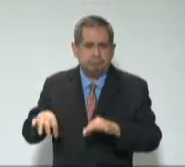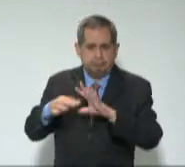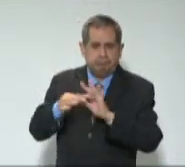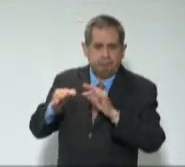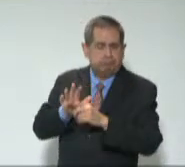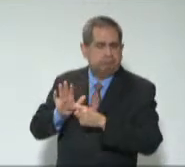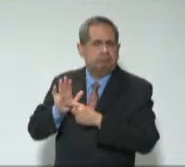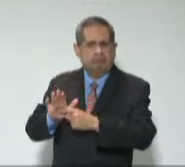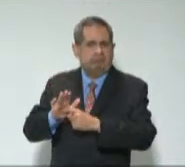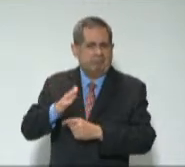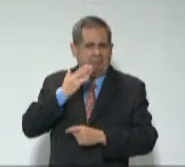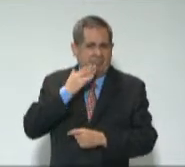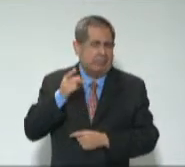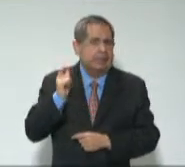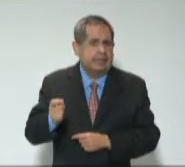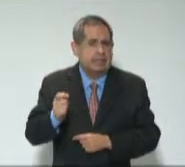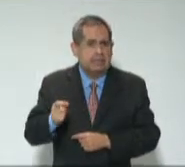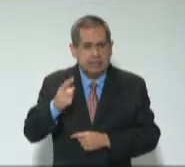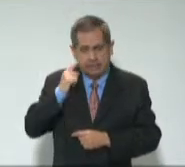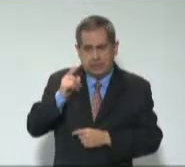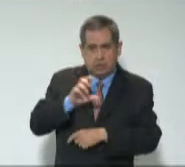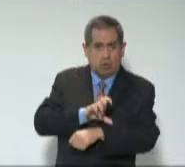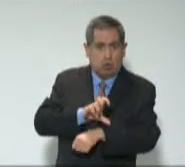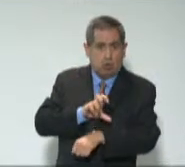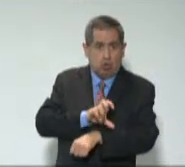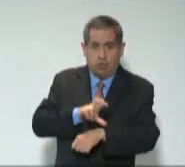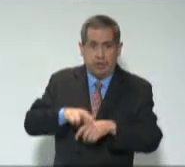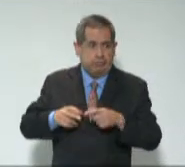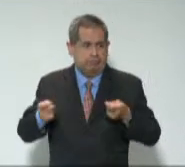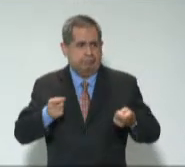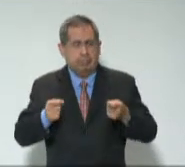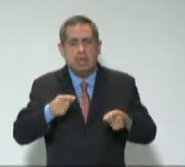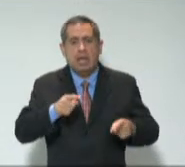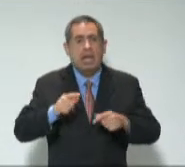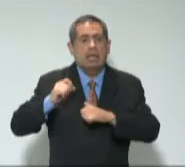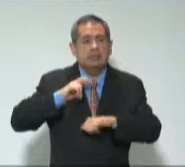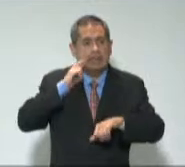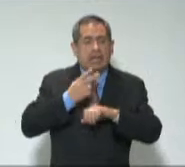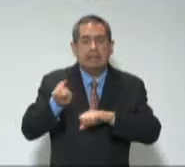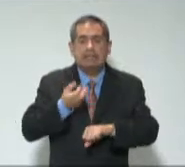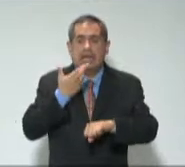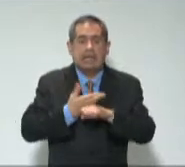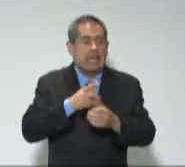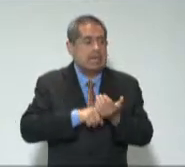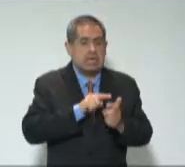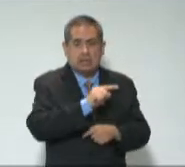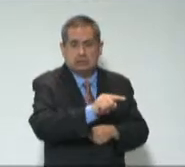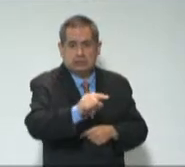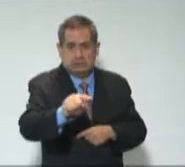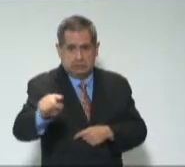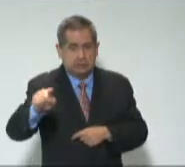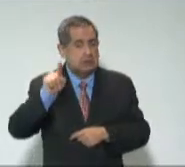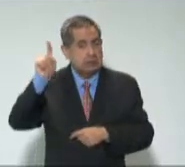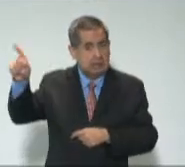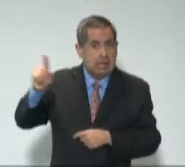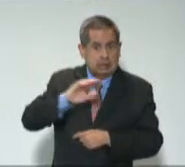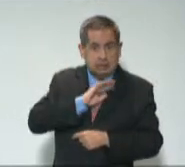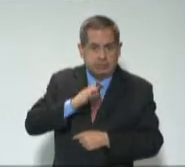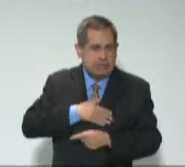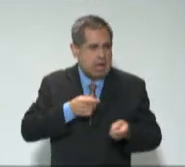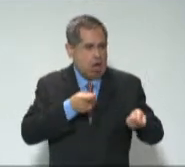enérgico en coordinar a distintos ministerios de del gobierno del Estado